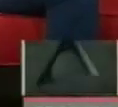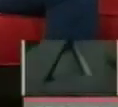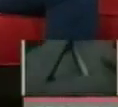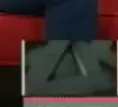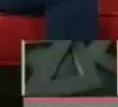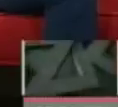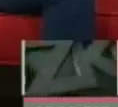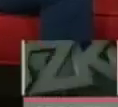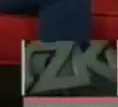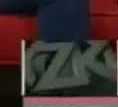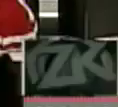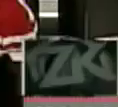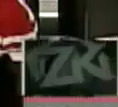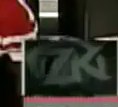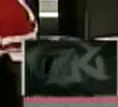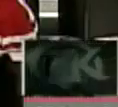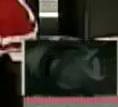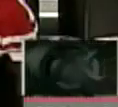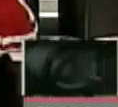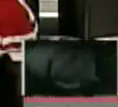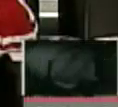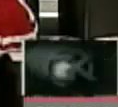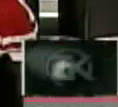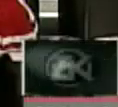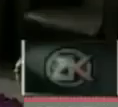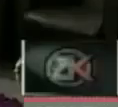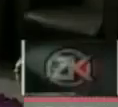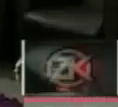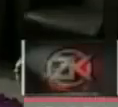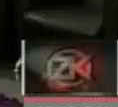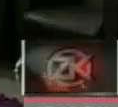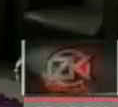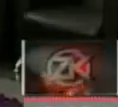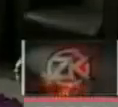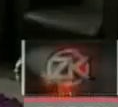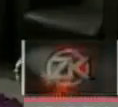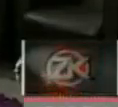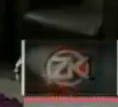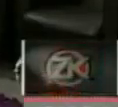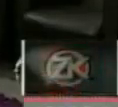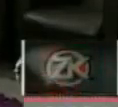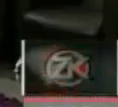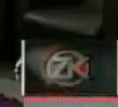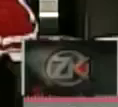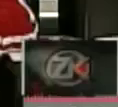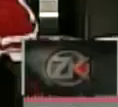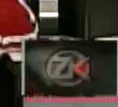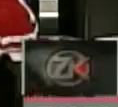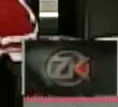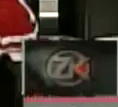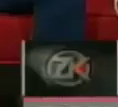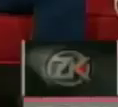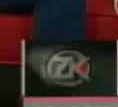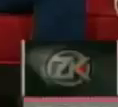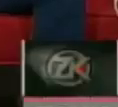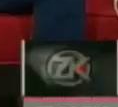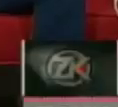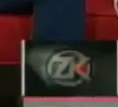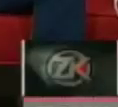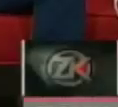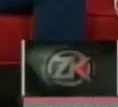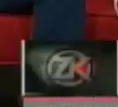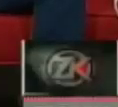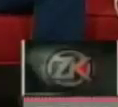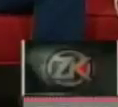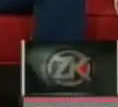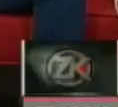de Trago. Saludos a todo el mundo. El bullying, chama, ah, el bullying. Deja el bullying. Deja el bullying. Saludos a la negra que anda por ahí. ¿Dónde está la necia? La necia